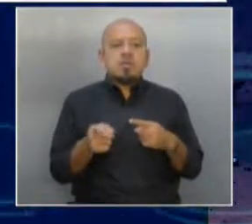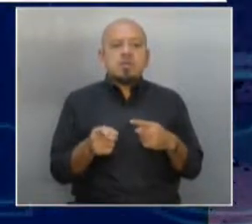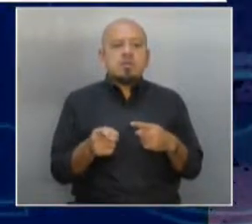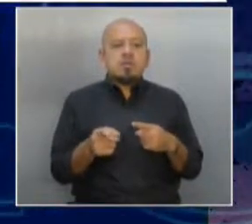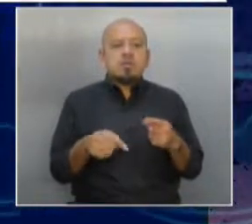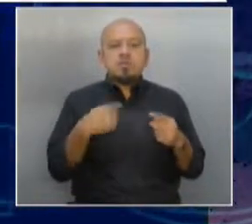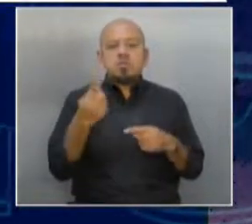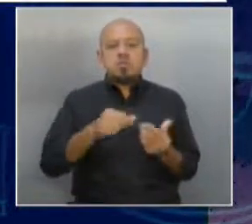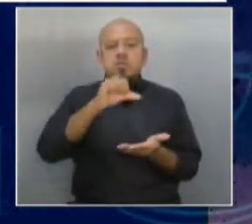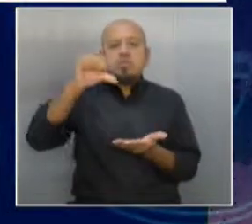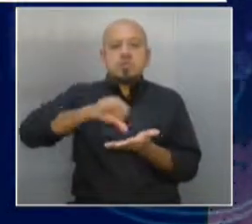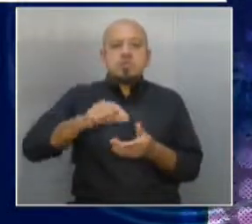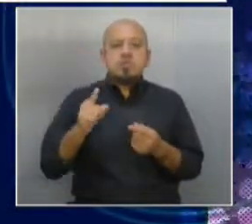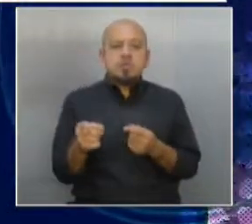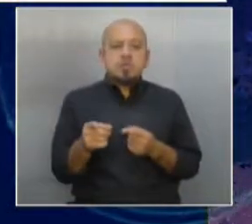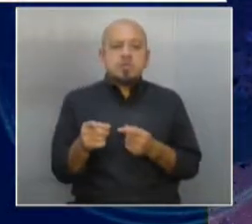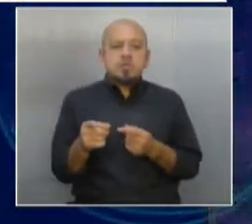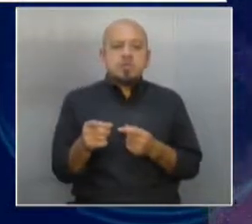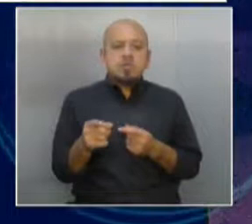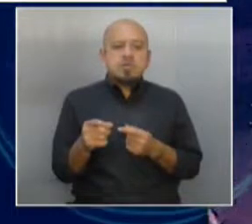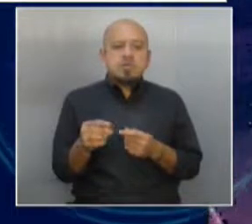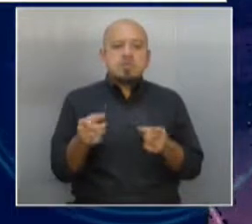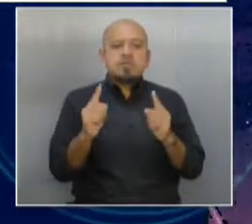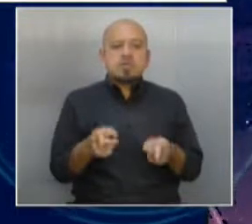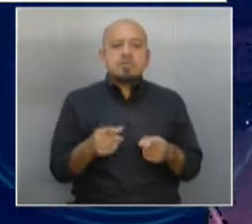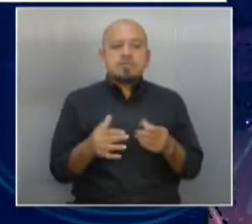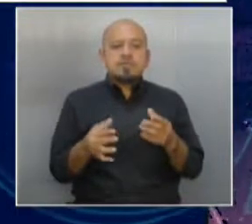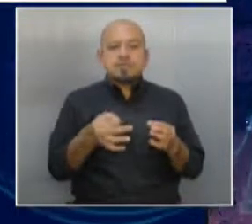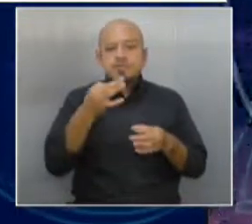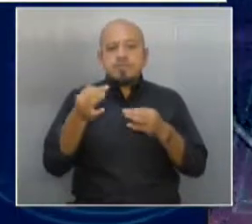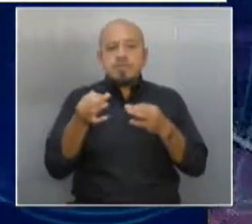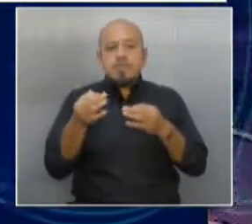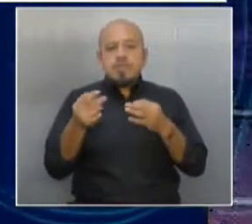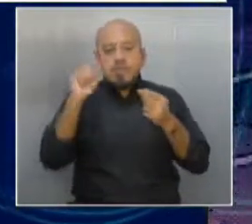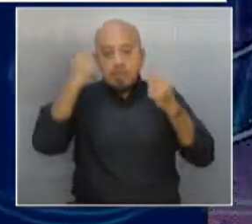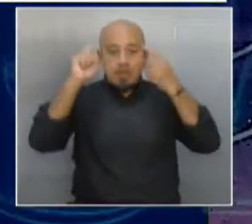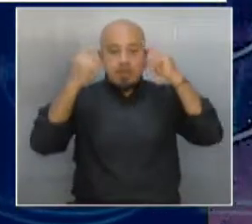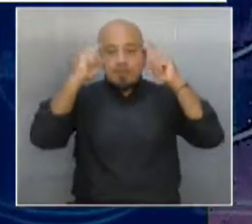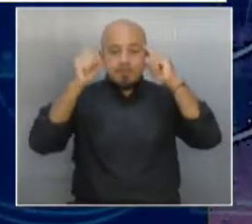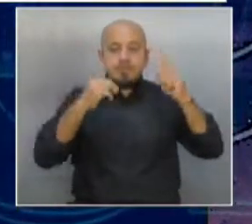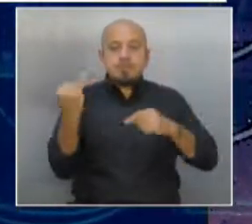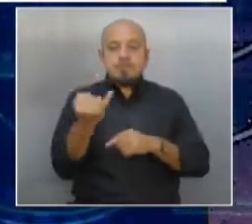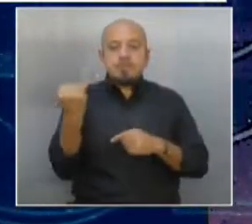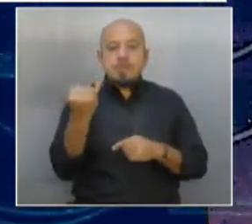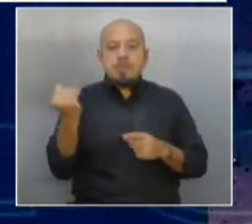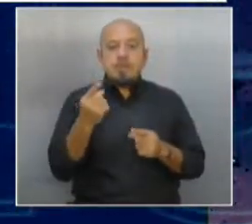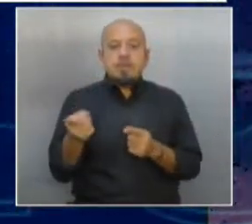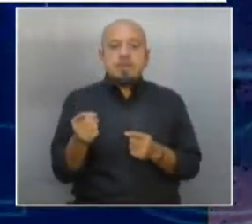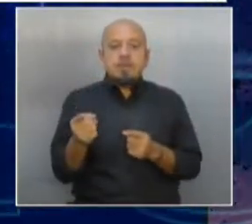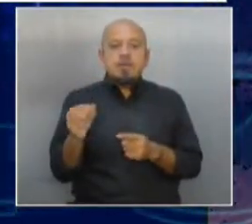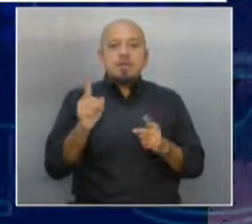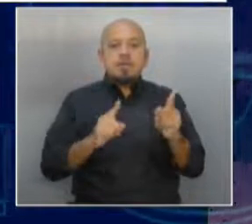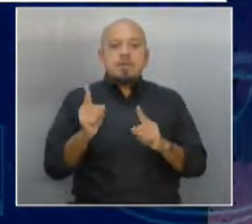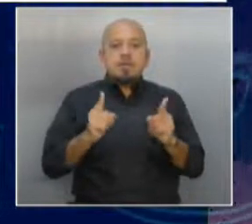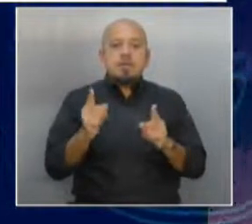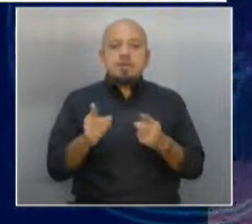patria, y para vos personalmente y también en la creación? Empezaste, bueno, a componer en italiano. También algunas canciones,